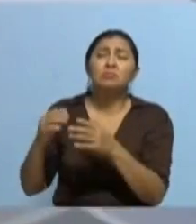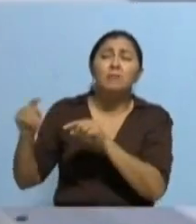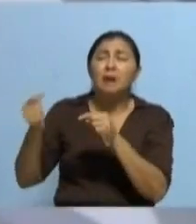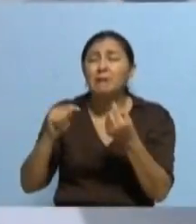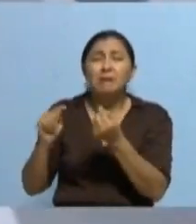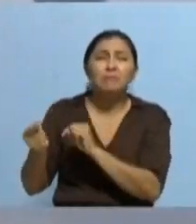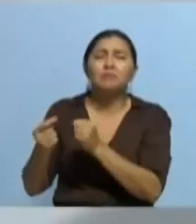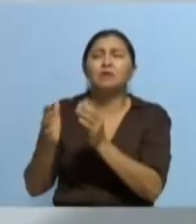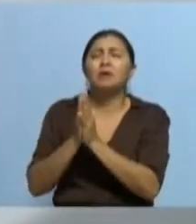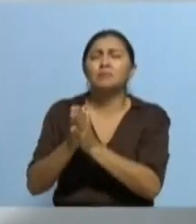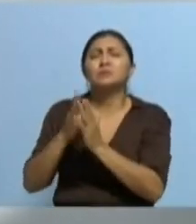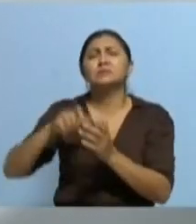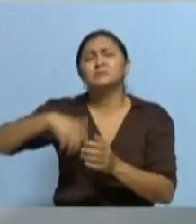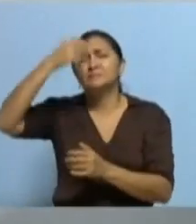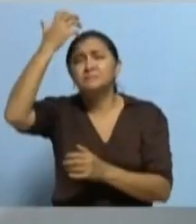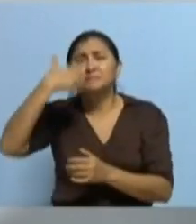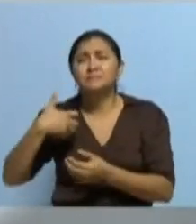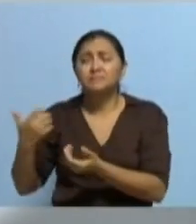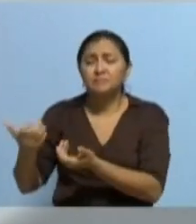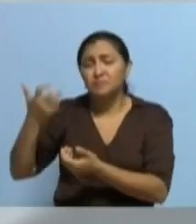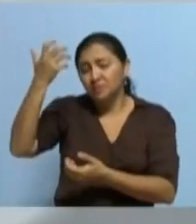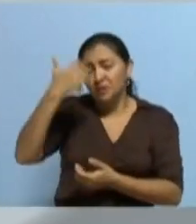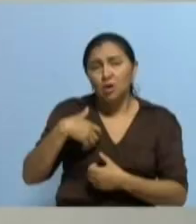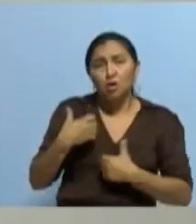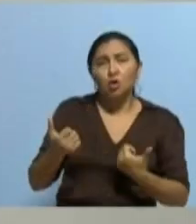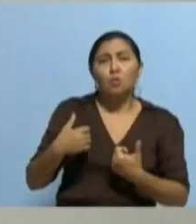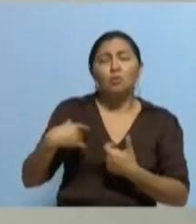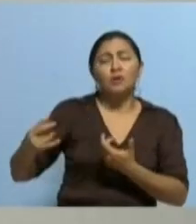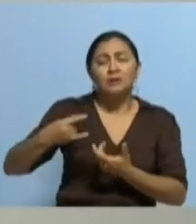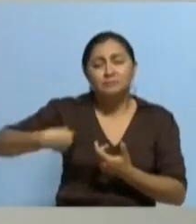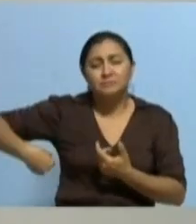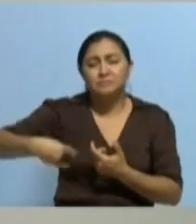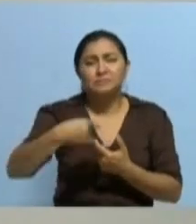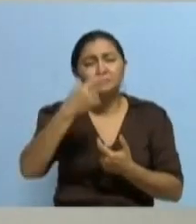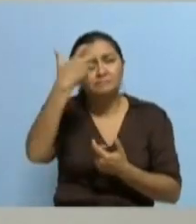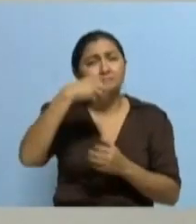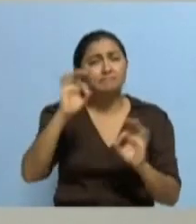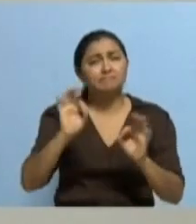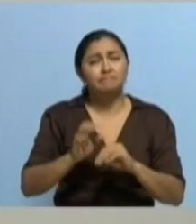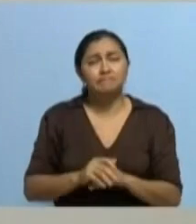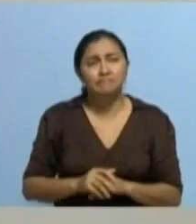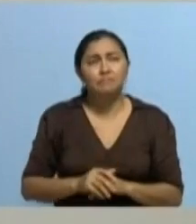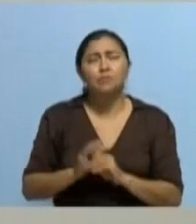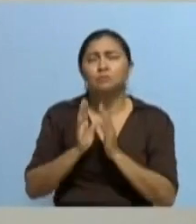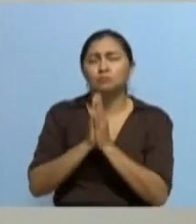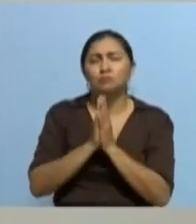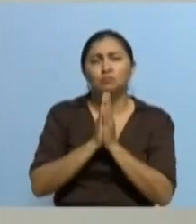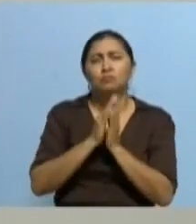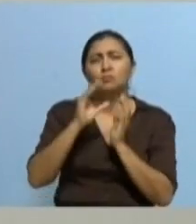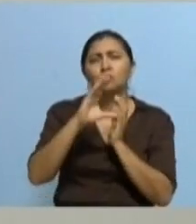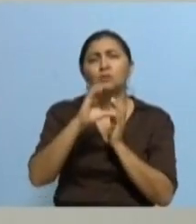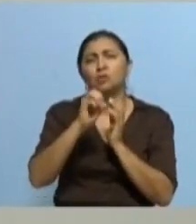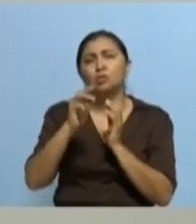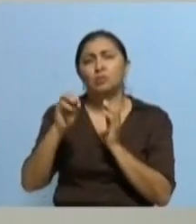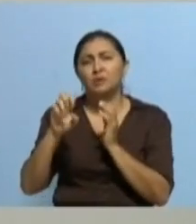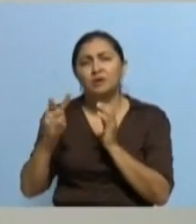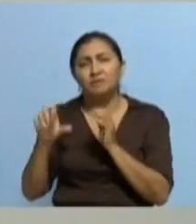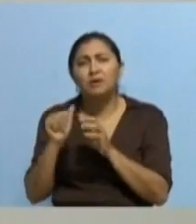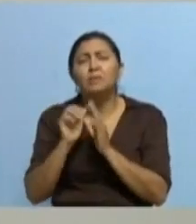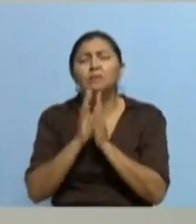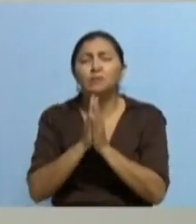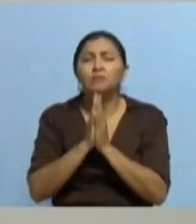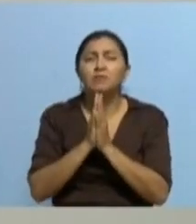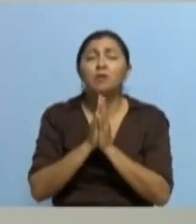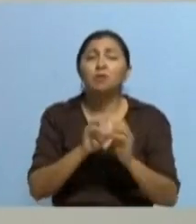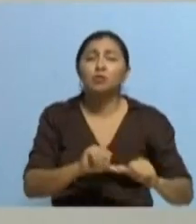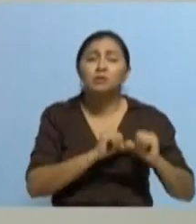examen inmunohistoquímica receptora de estrógenos. Yo le pido a Comeva que por favor se toque en su